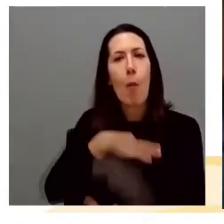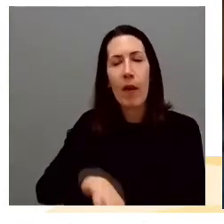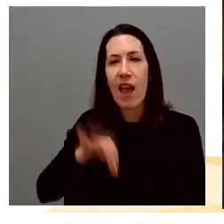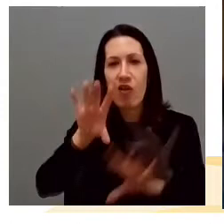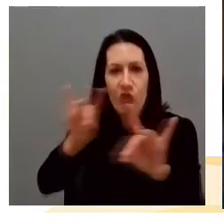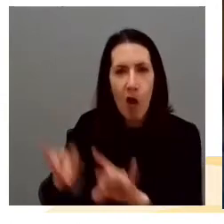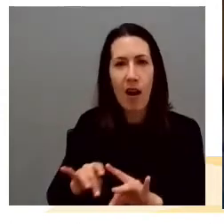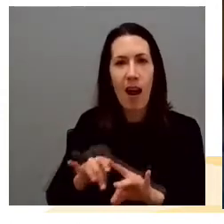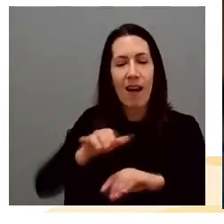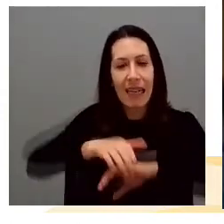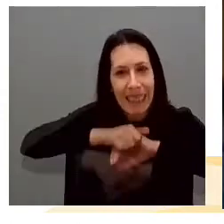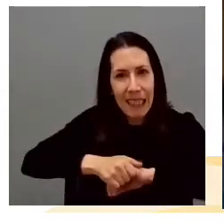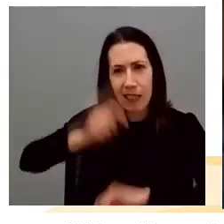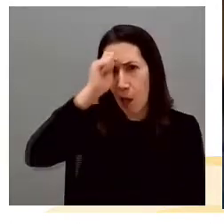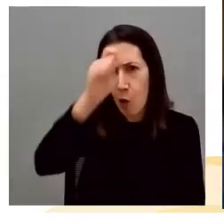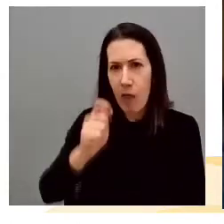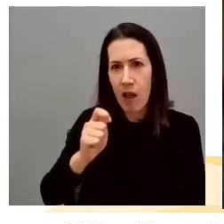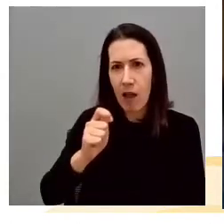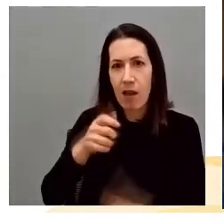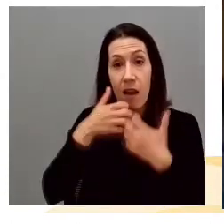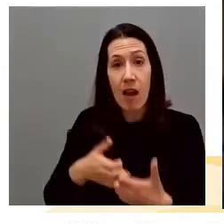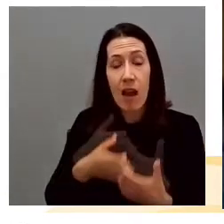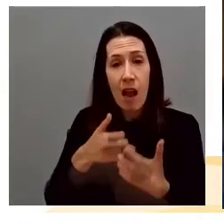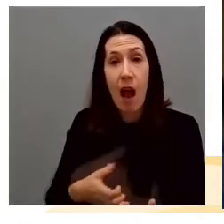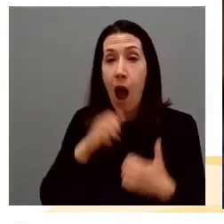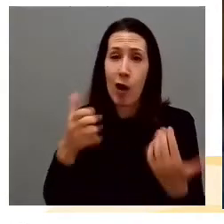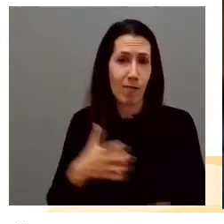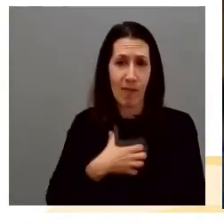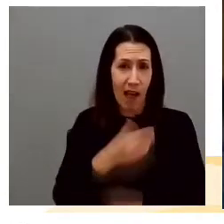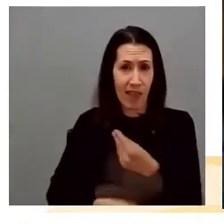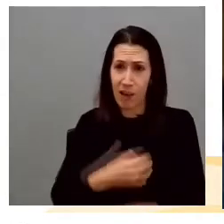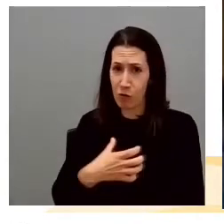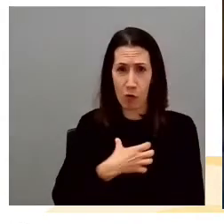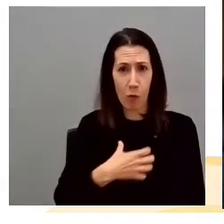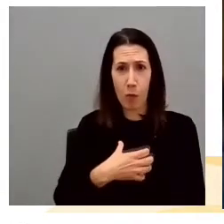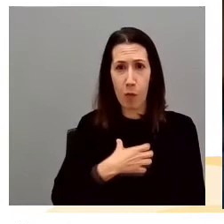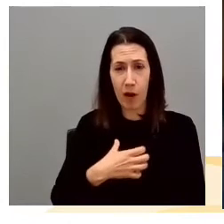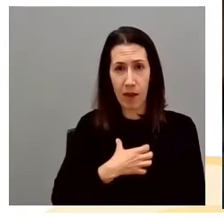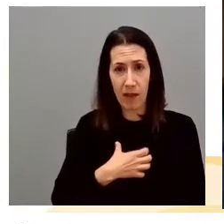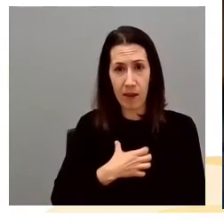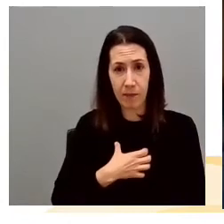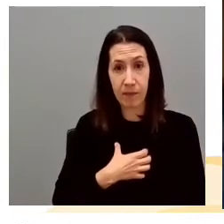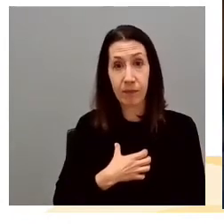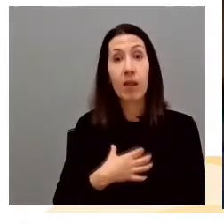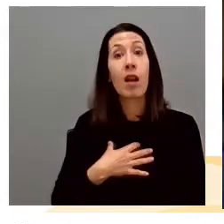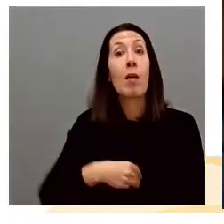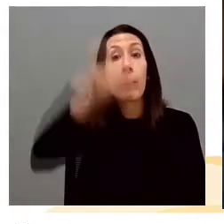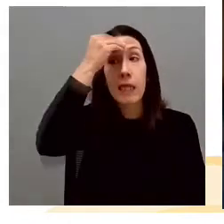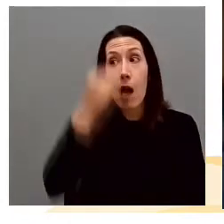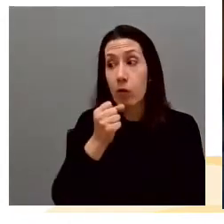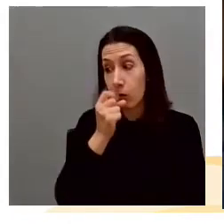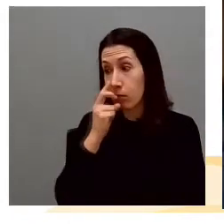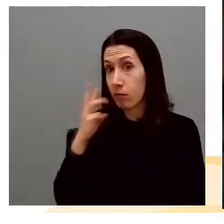saludar, compartir. Ahora estamos privados de esos bienes a los que le dábamos quizá poca relevancia y que